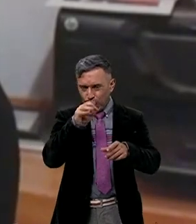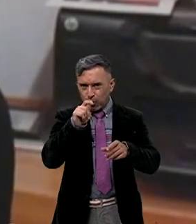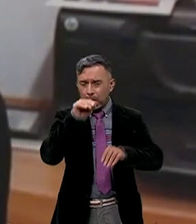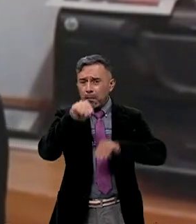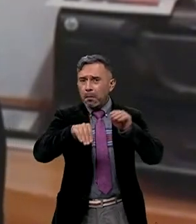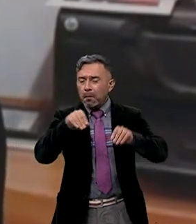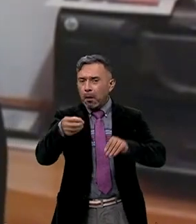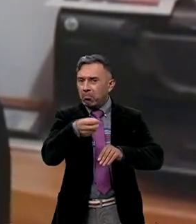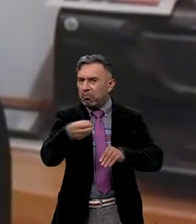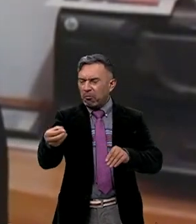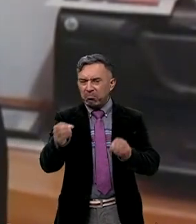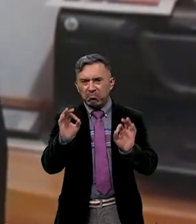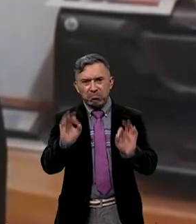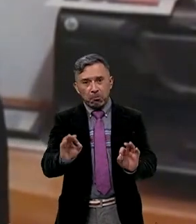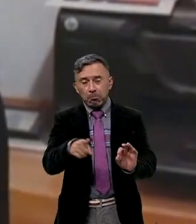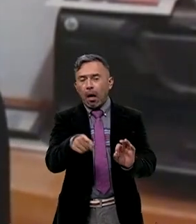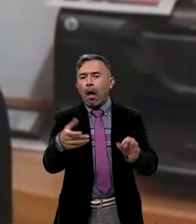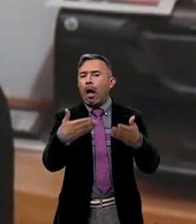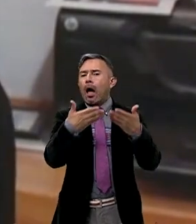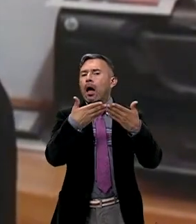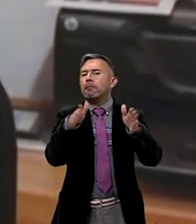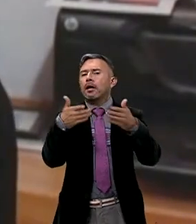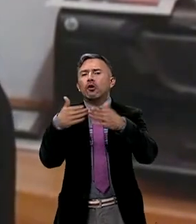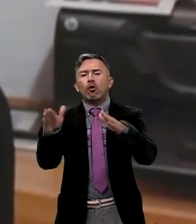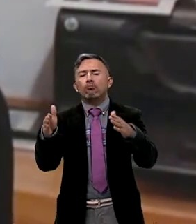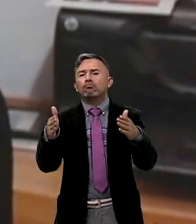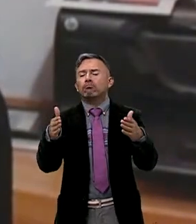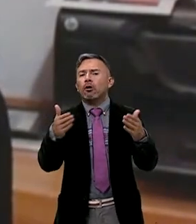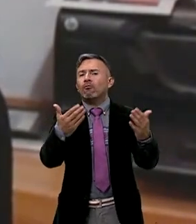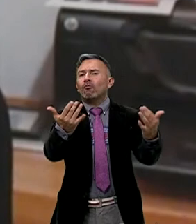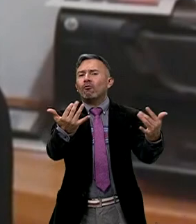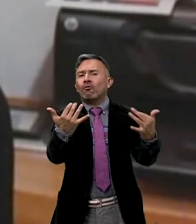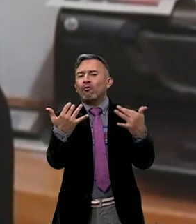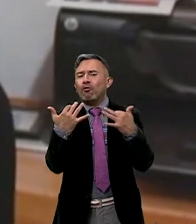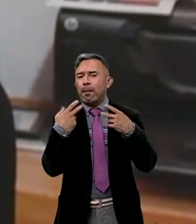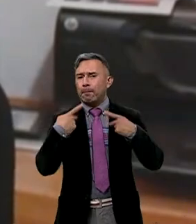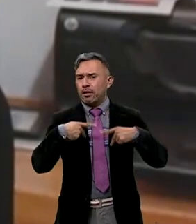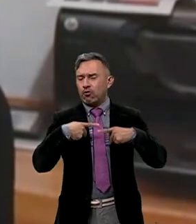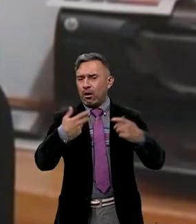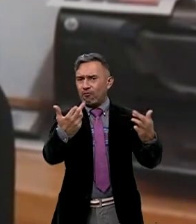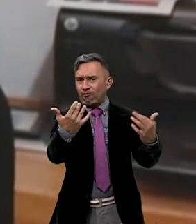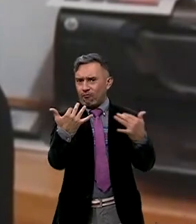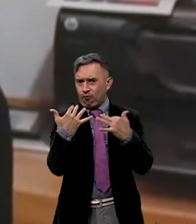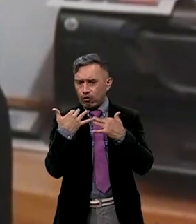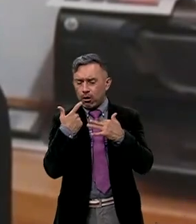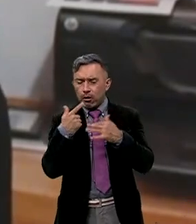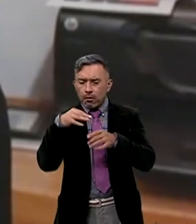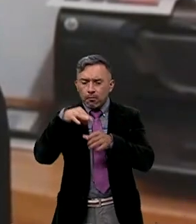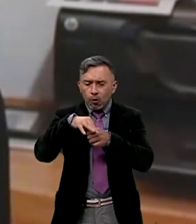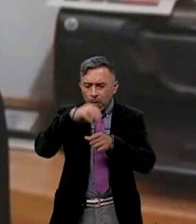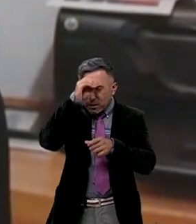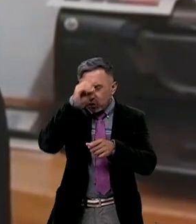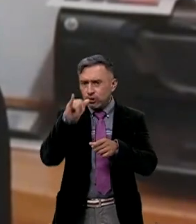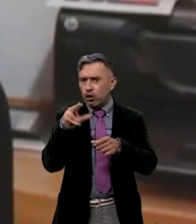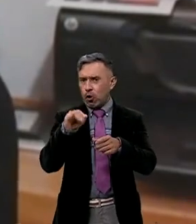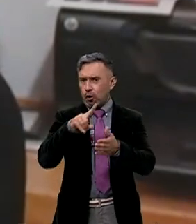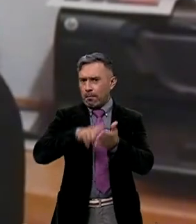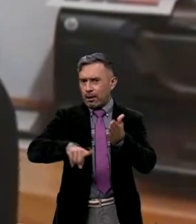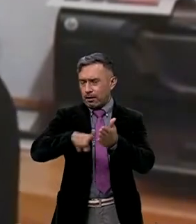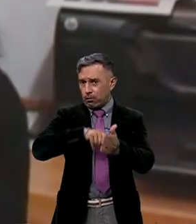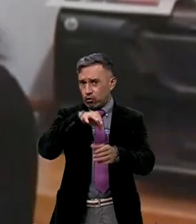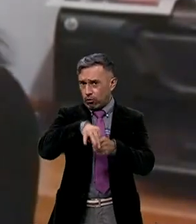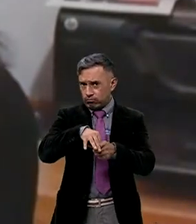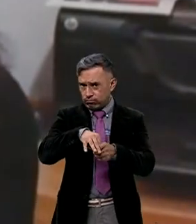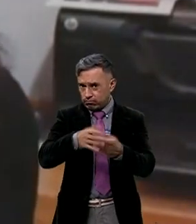obviamente abiertas para que la gente pudiera estar esté participando y creo que también